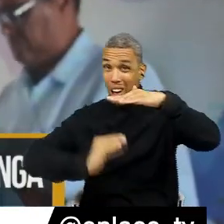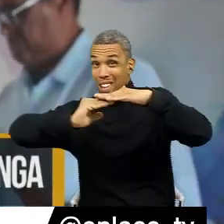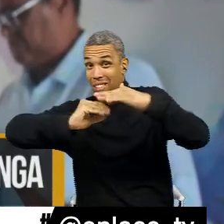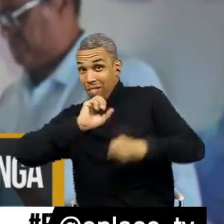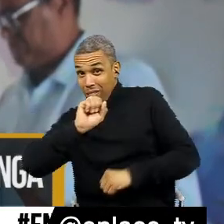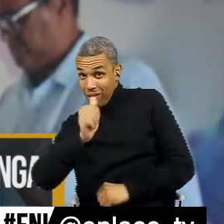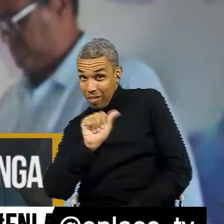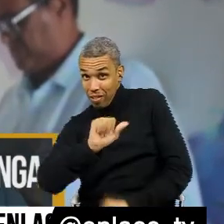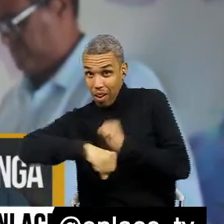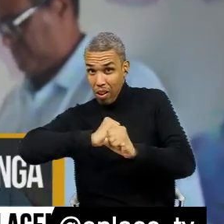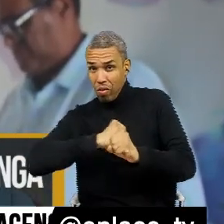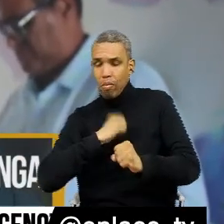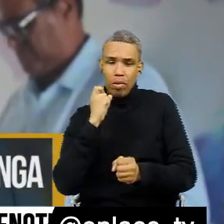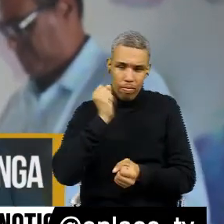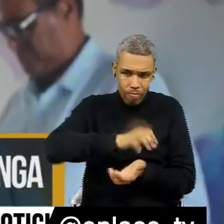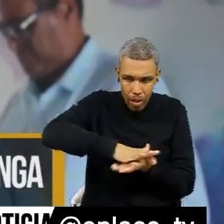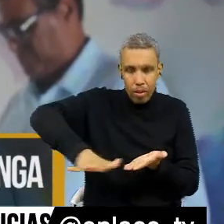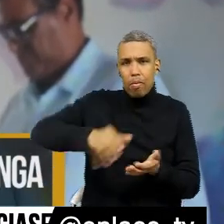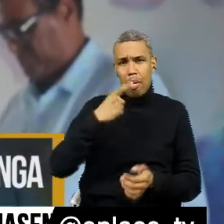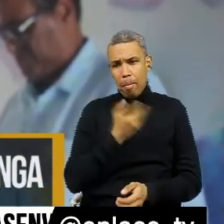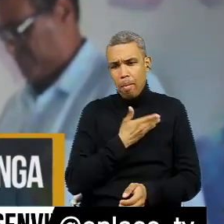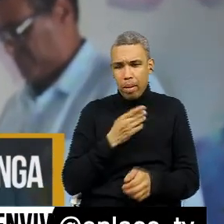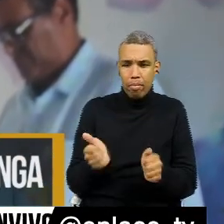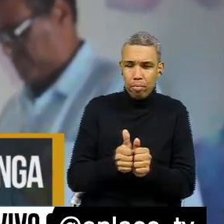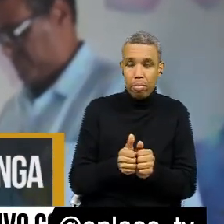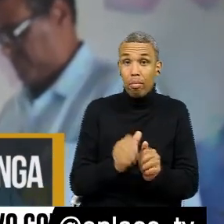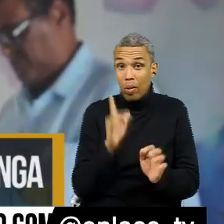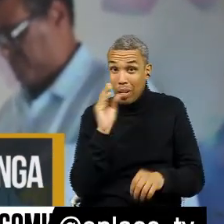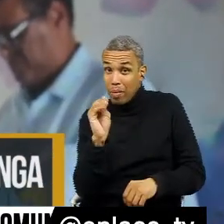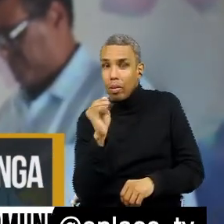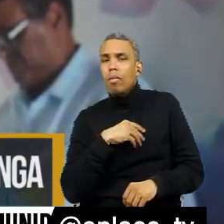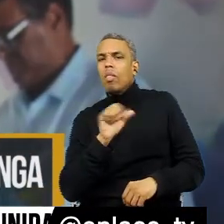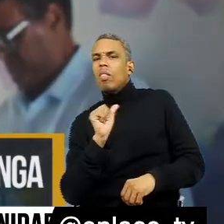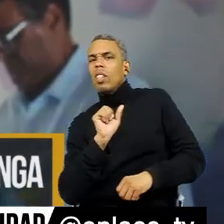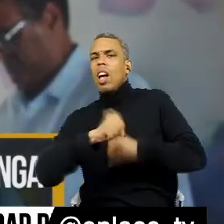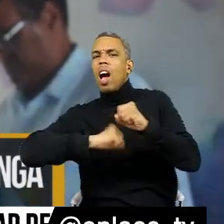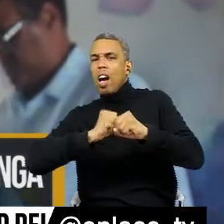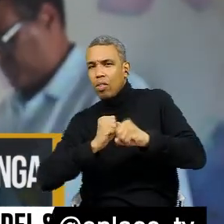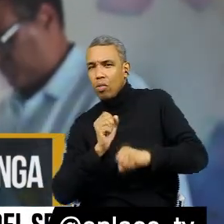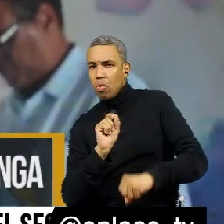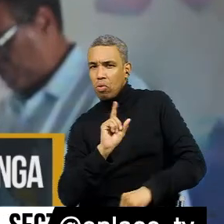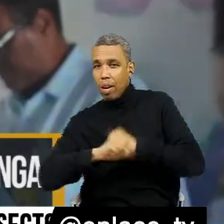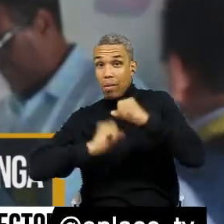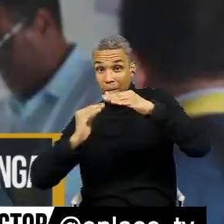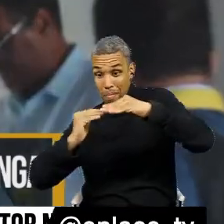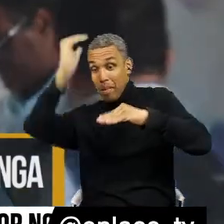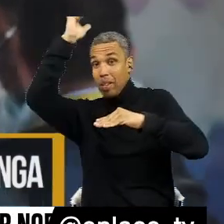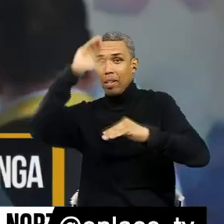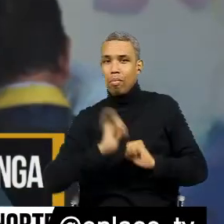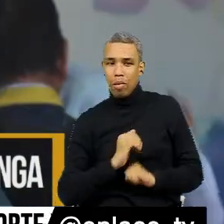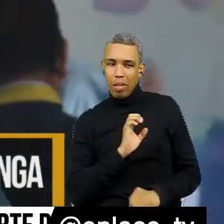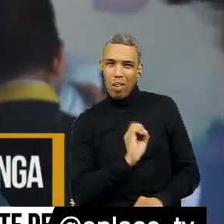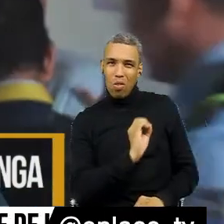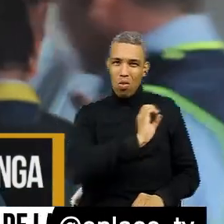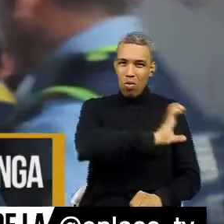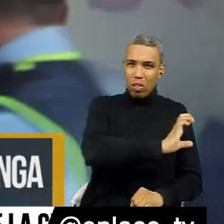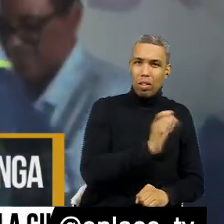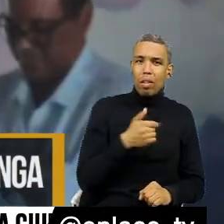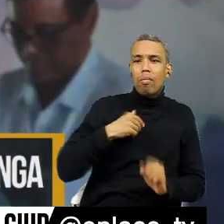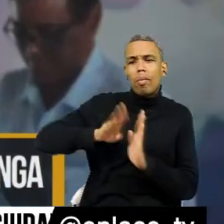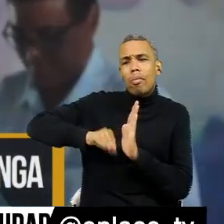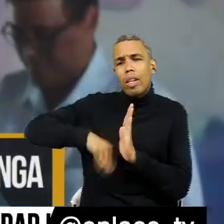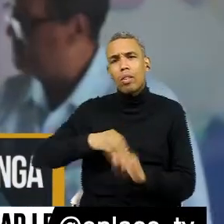nueva del equipo Alianza Petrolera, y es los niños de 10 a 15 años en la entrada occidental tendrá un costo